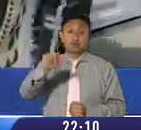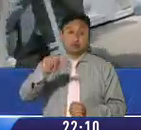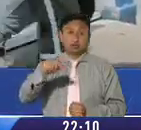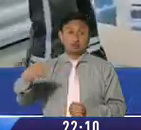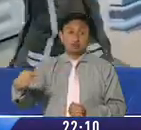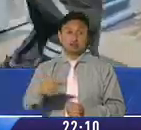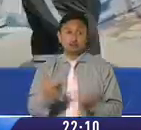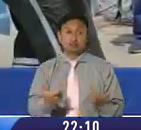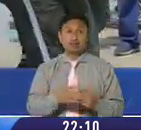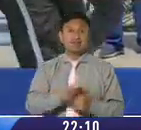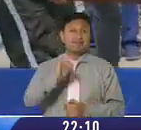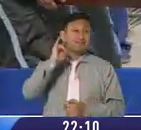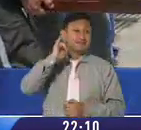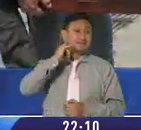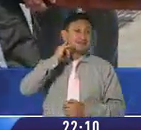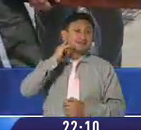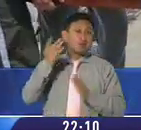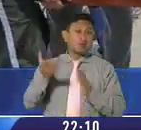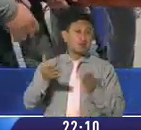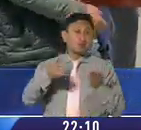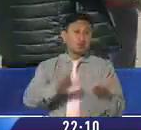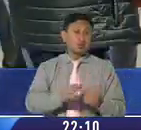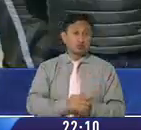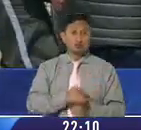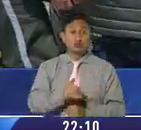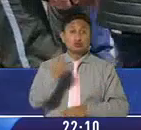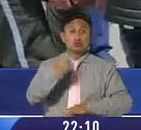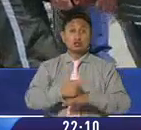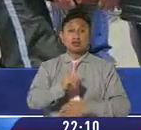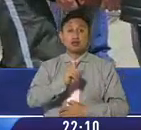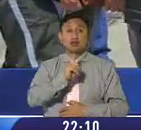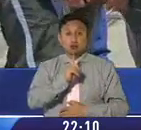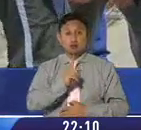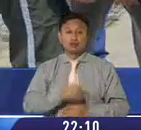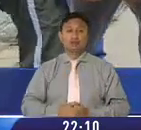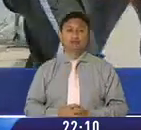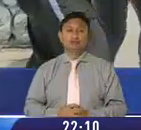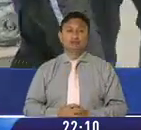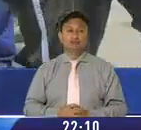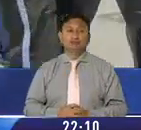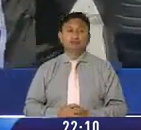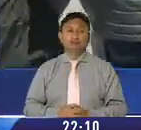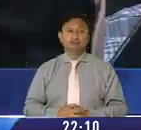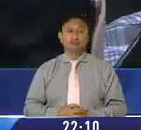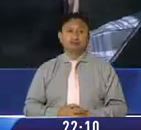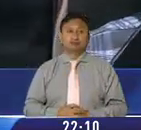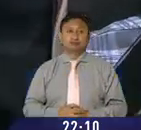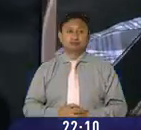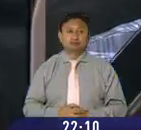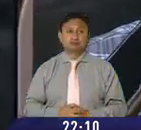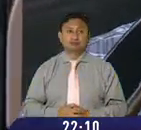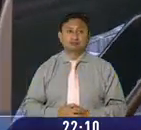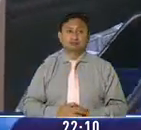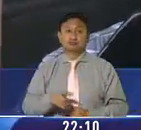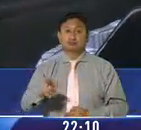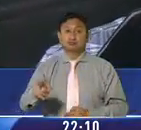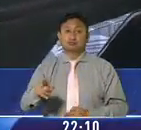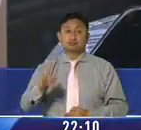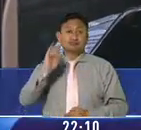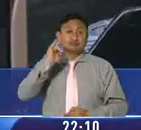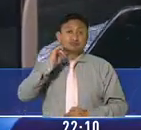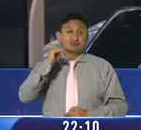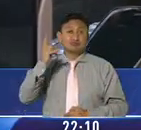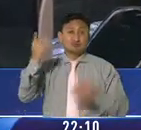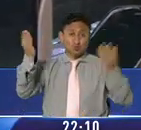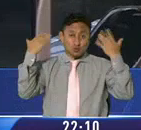que la pequeña murió justo el día de su cumpleaños. Cumpleaños de la bebé en Guayaquil con